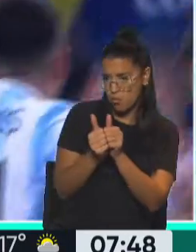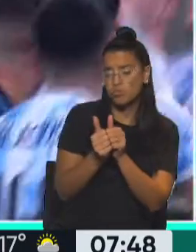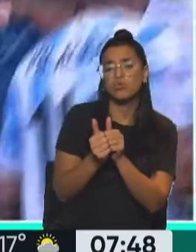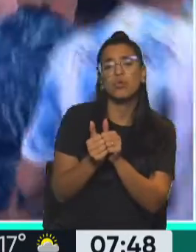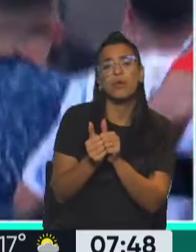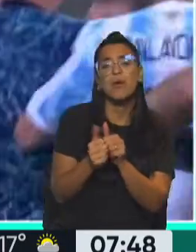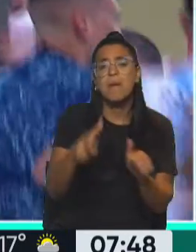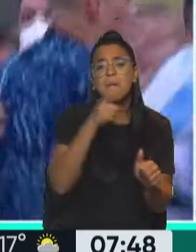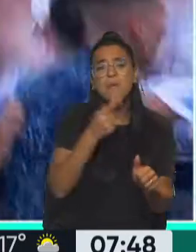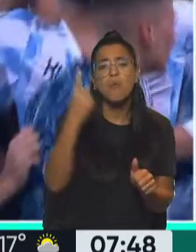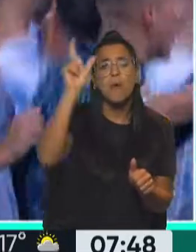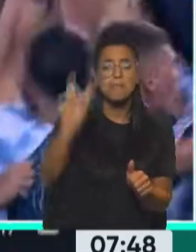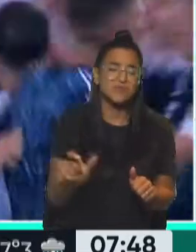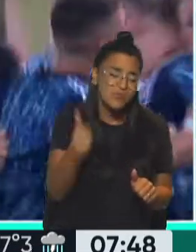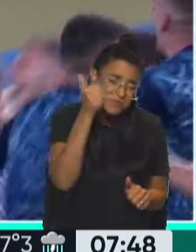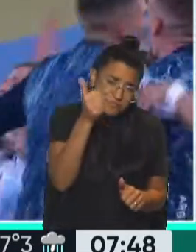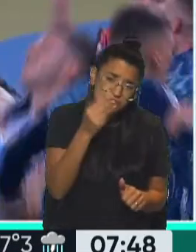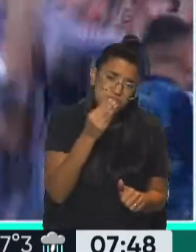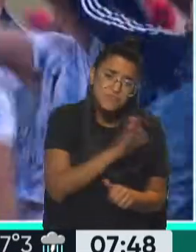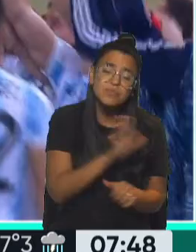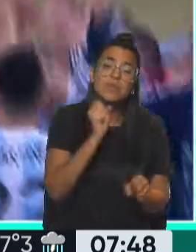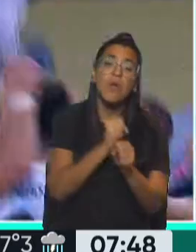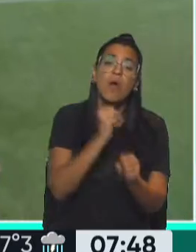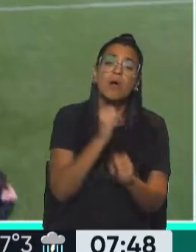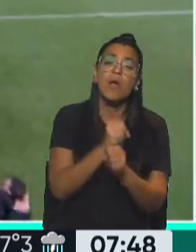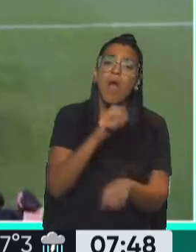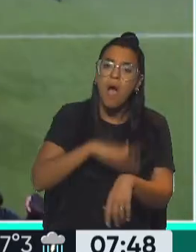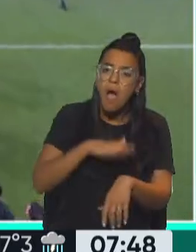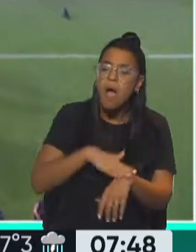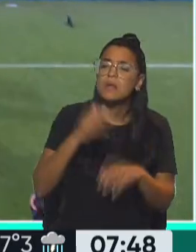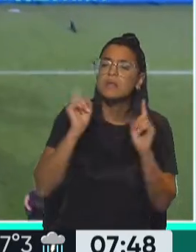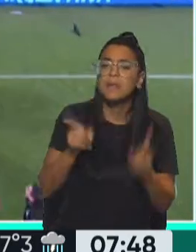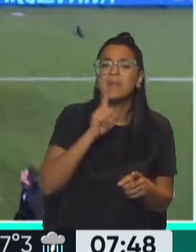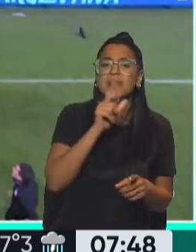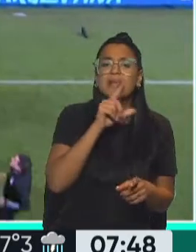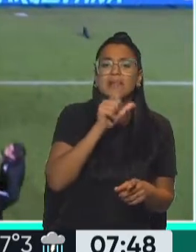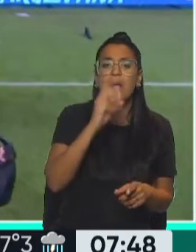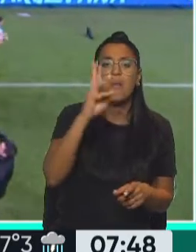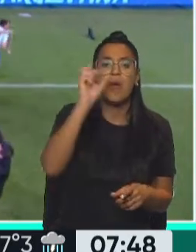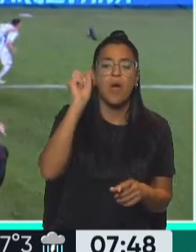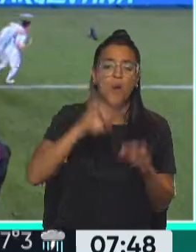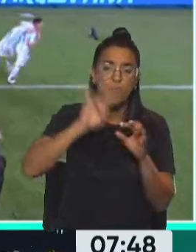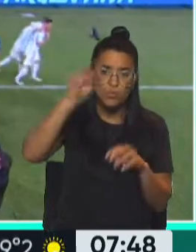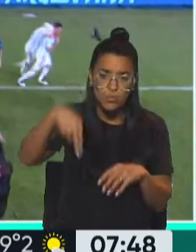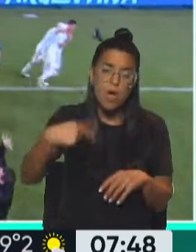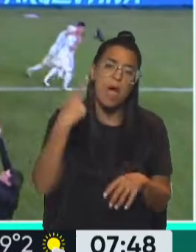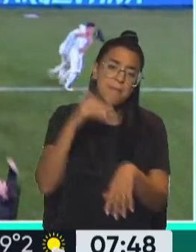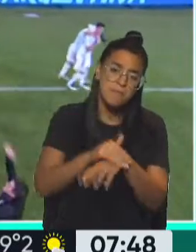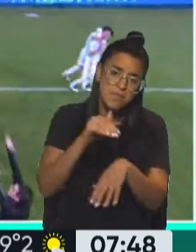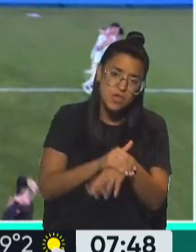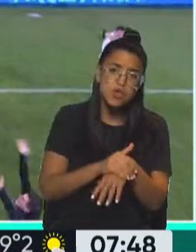Me parece una persona brillante. Trabajé muchos años con el Tata Brown. Fuimos amigos.